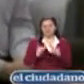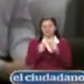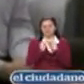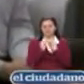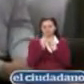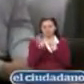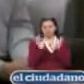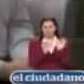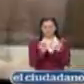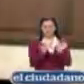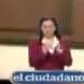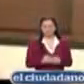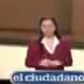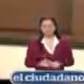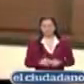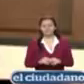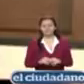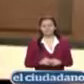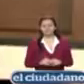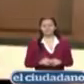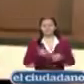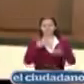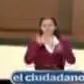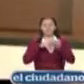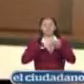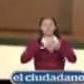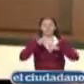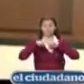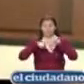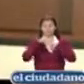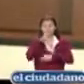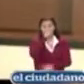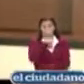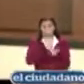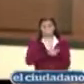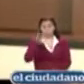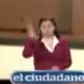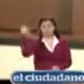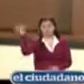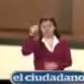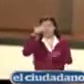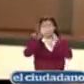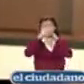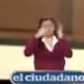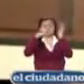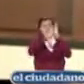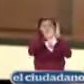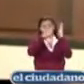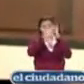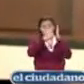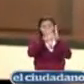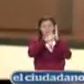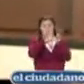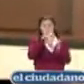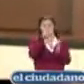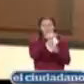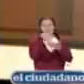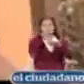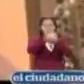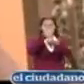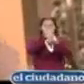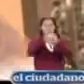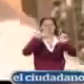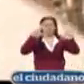el uso y beneficios de este portero. Cuando un visitante timbre, este portero va a tomarle una fotografía en